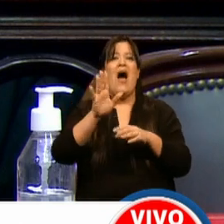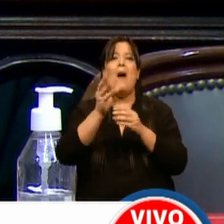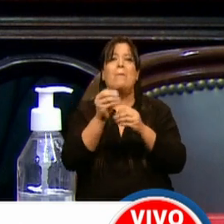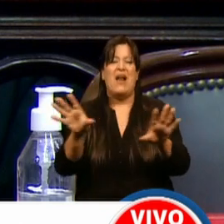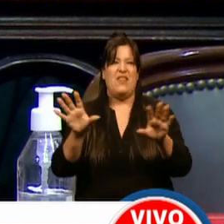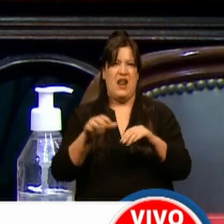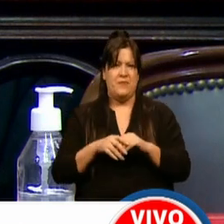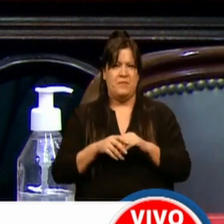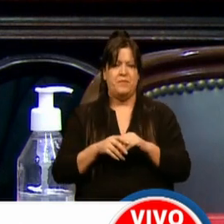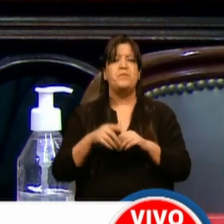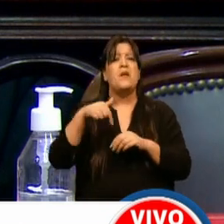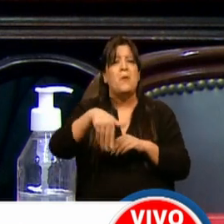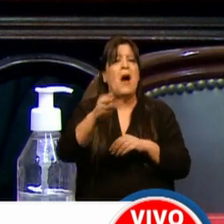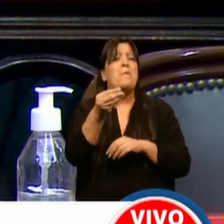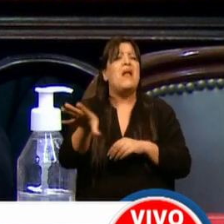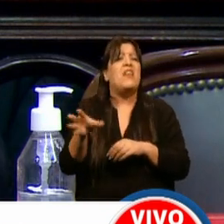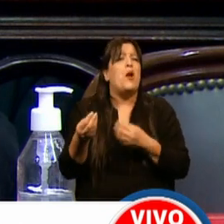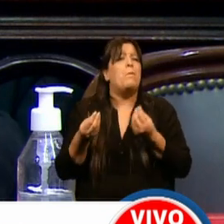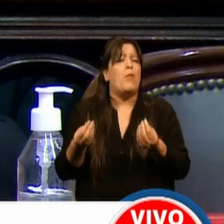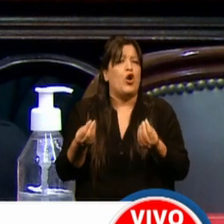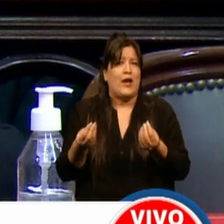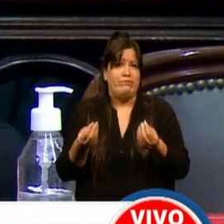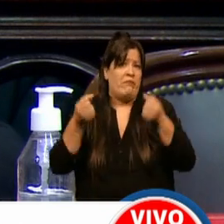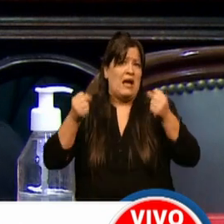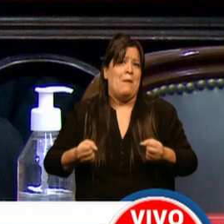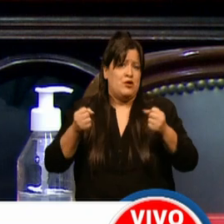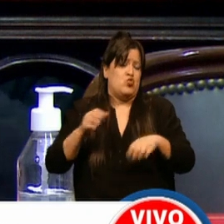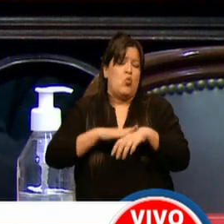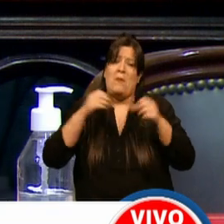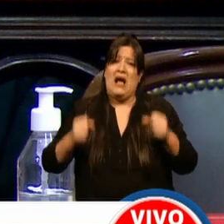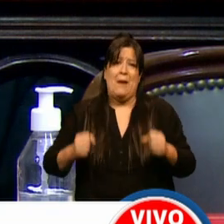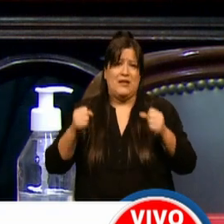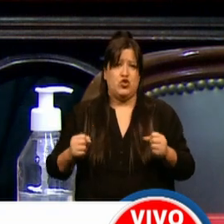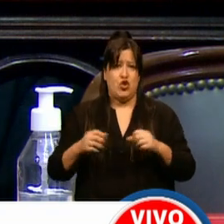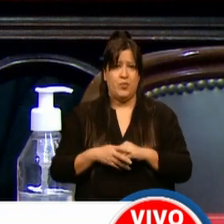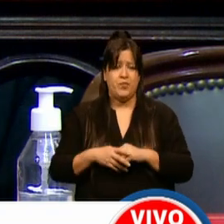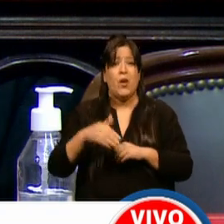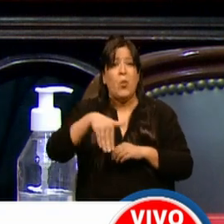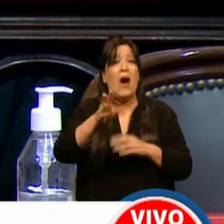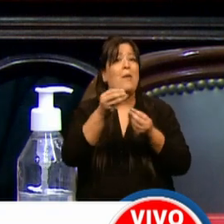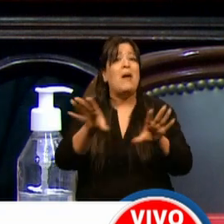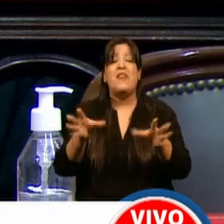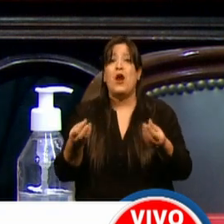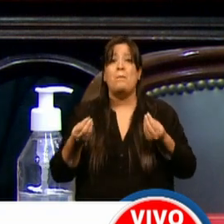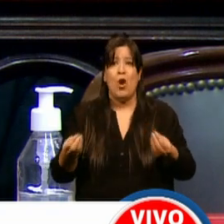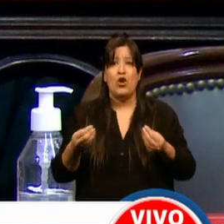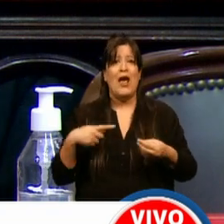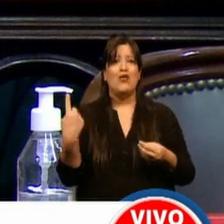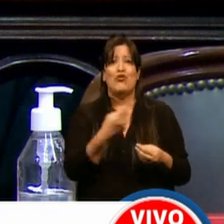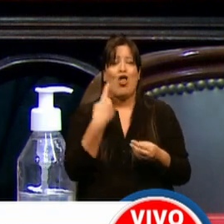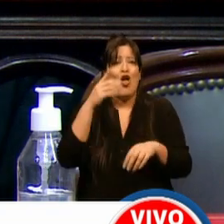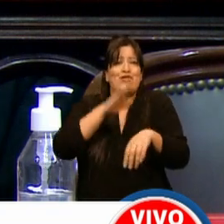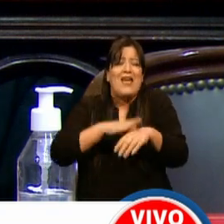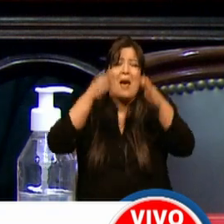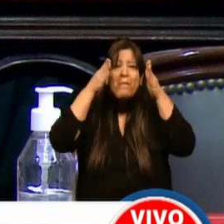la vamos a perder por un capricho la vamos a perder porque no nos tomamos el tiempo